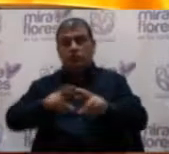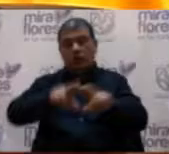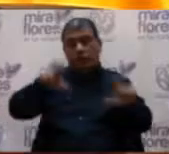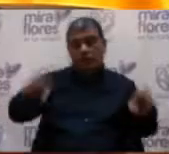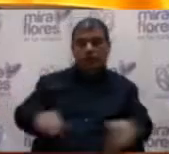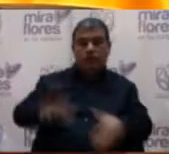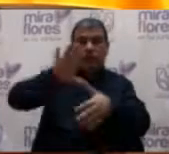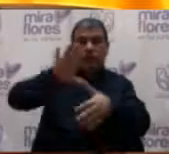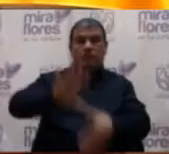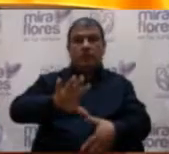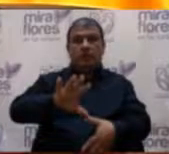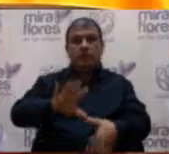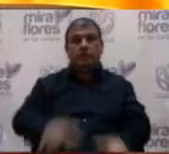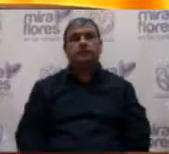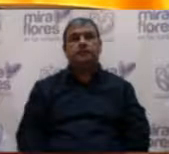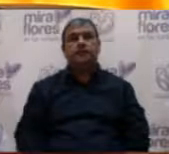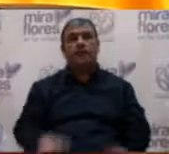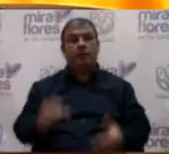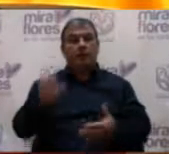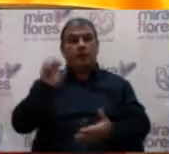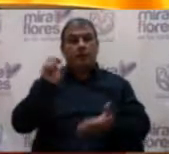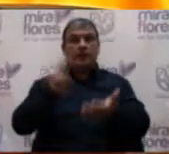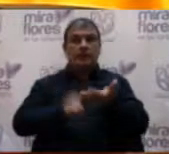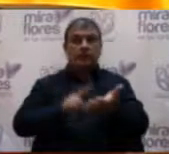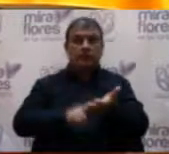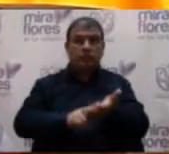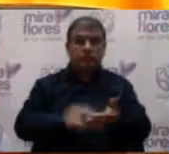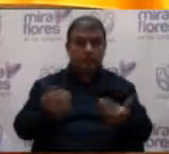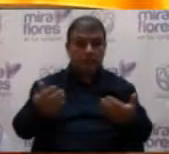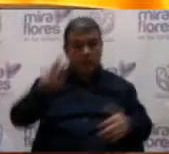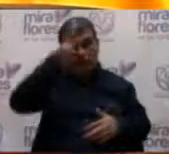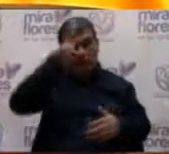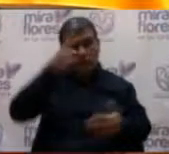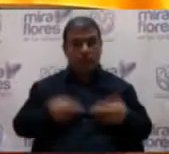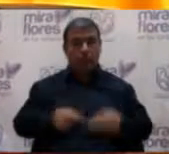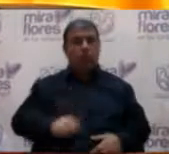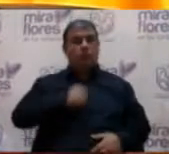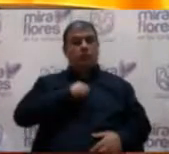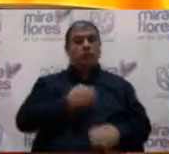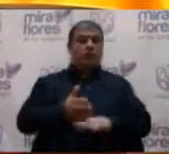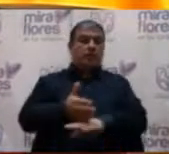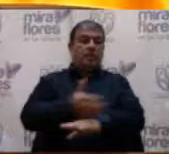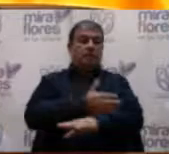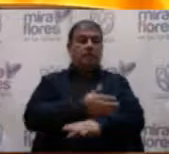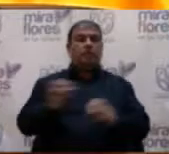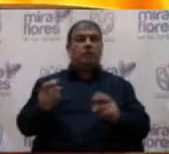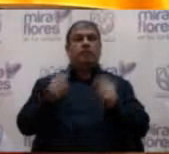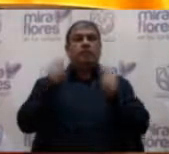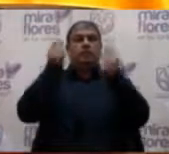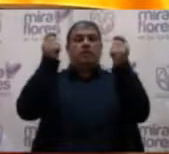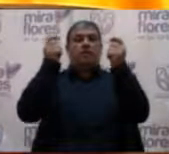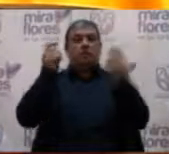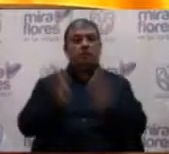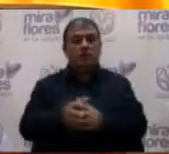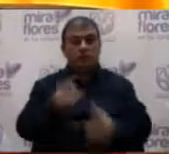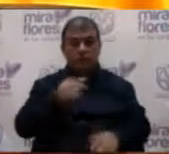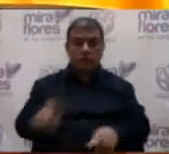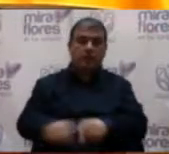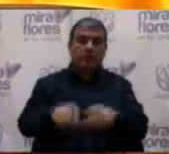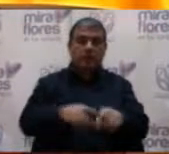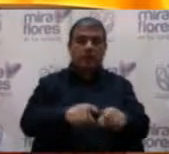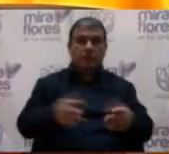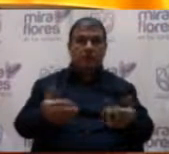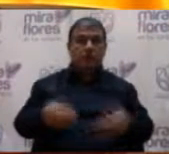de las Américas. Salud y nuestro país nos sentimos orgullosos del desarrollo de este evento y hacemos votos para que